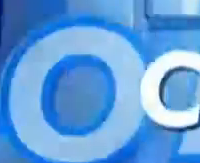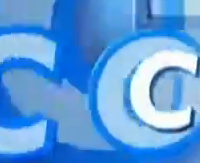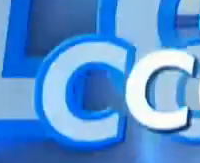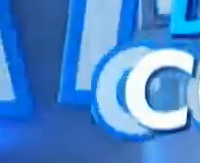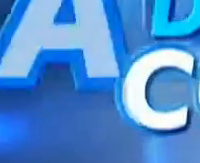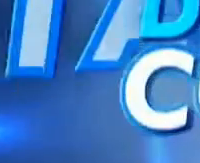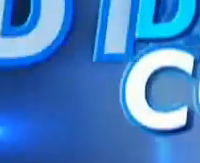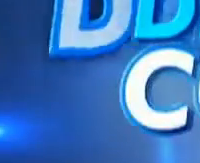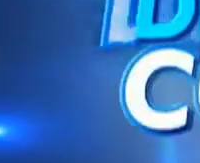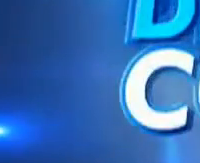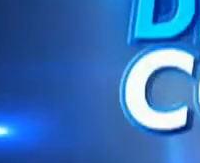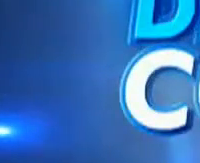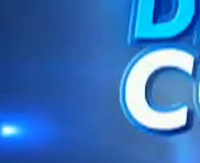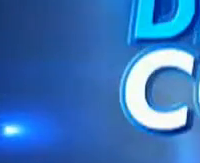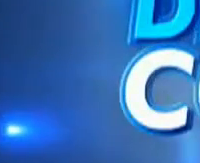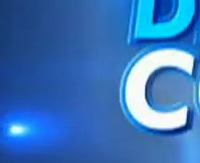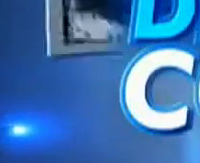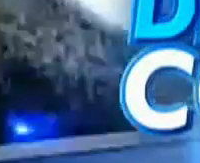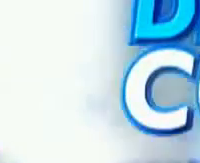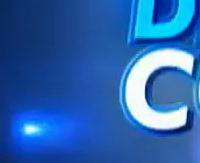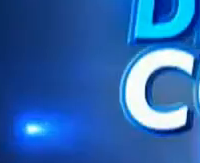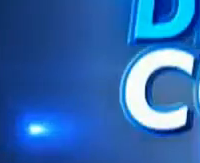diálogo con la comunidad.